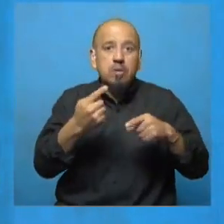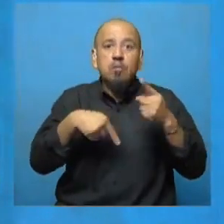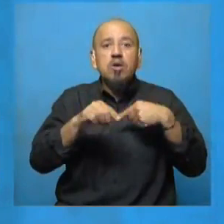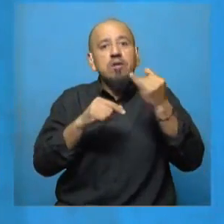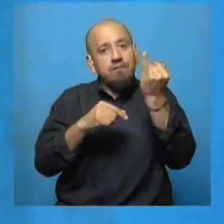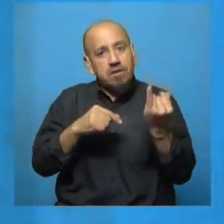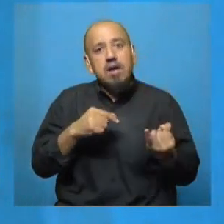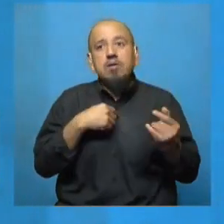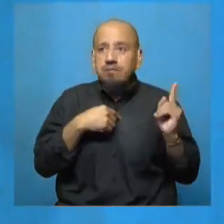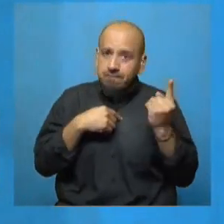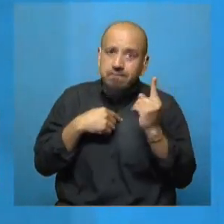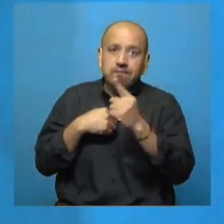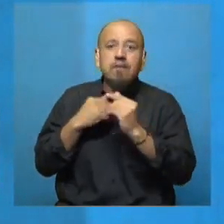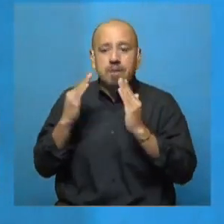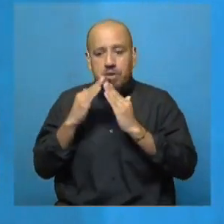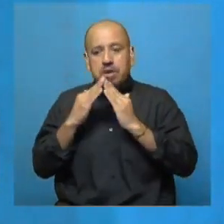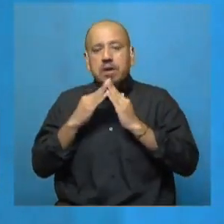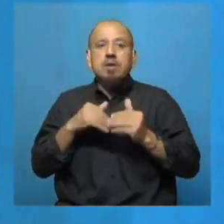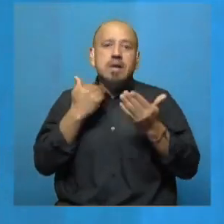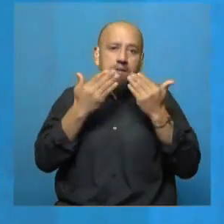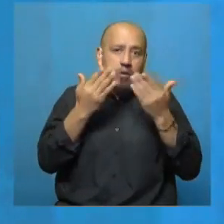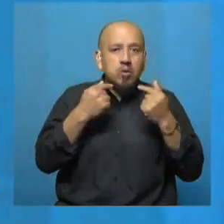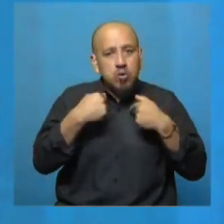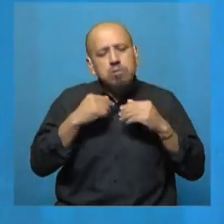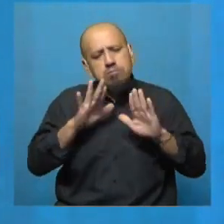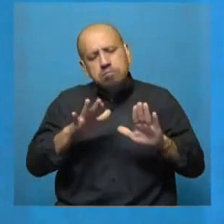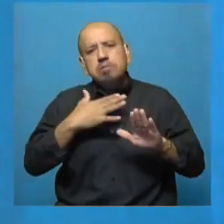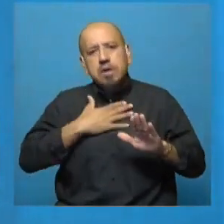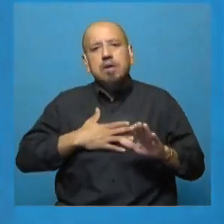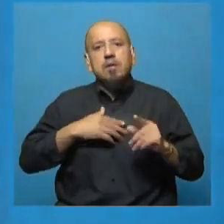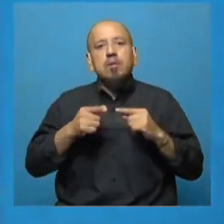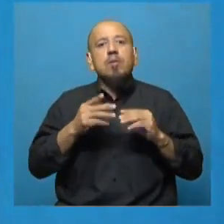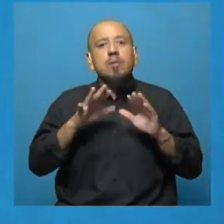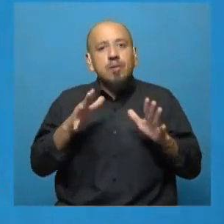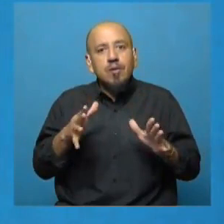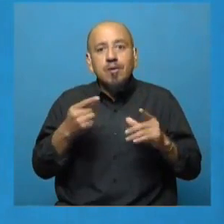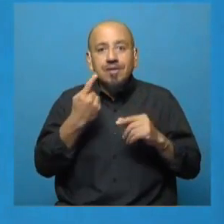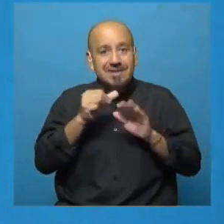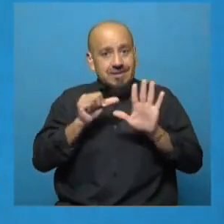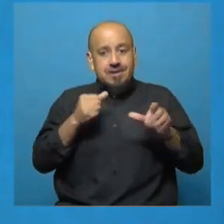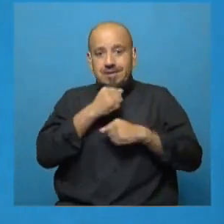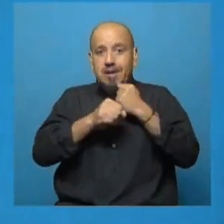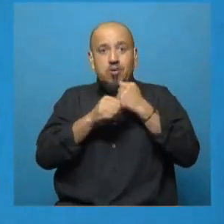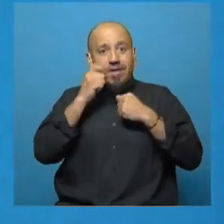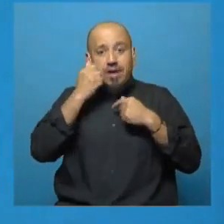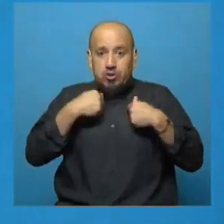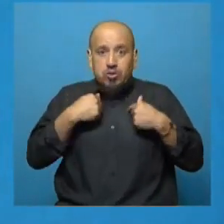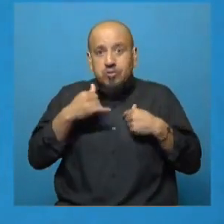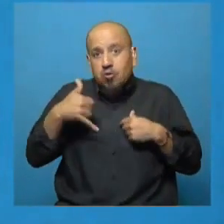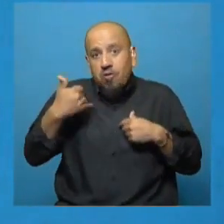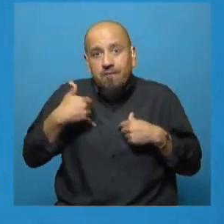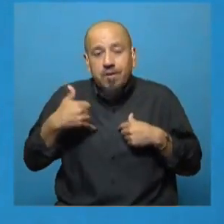flaco fue a mi casa este hasta hablar conmigo y que me quedara tranquilo este para un Botija y seis años viste este